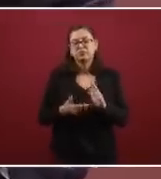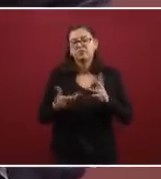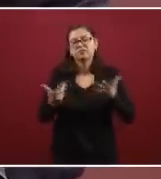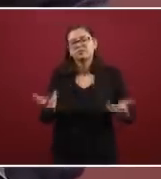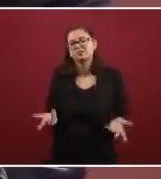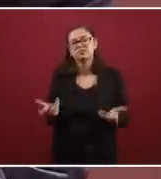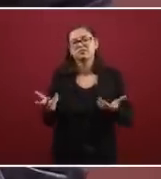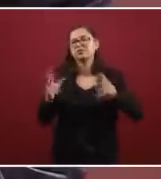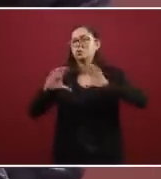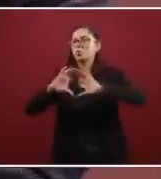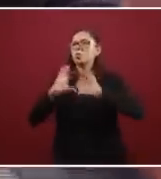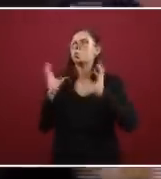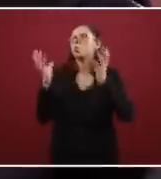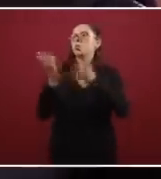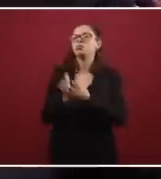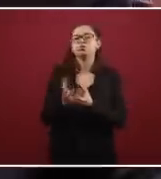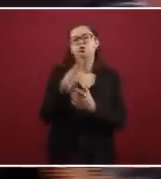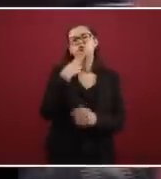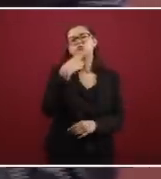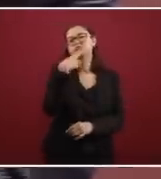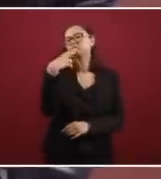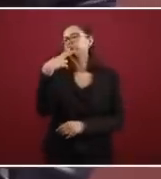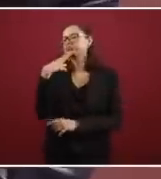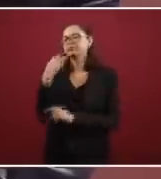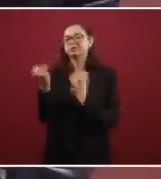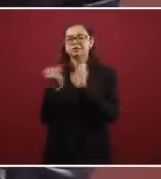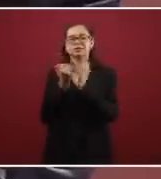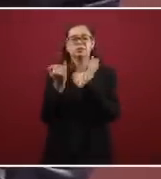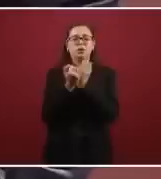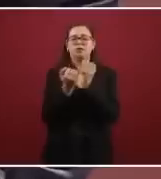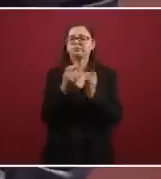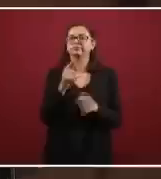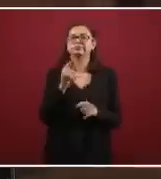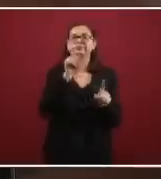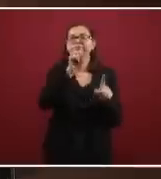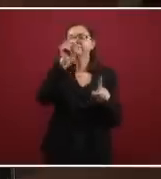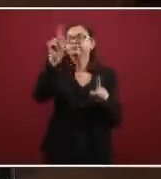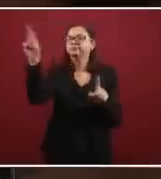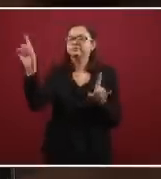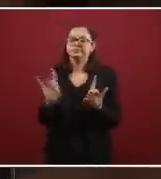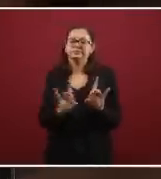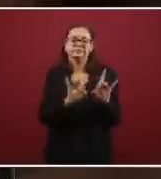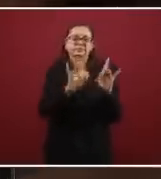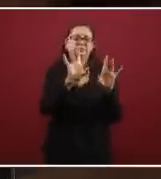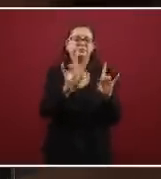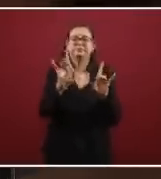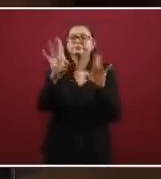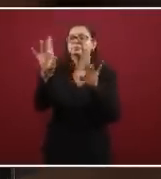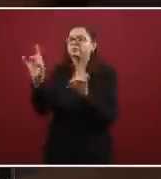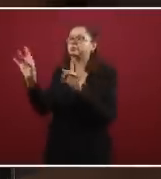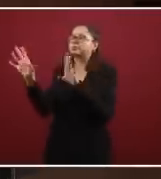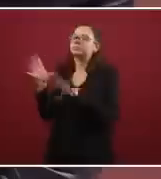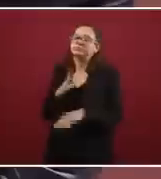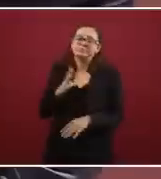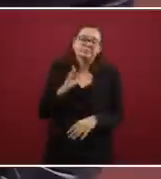universal, mundial, se aplica en todos lados. Eso es lo que me dicen.